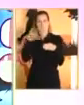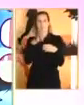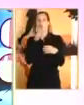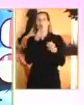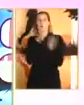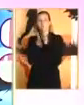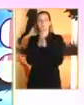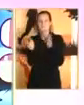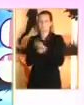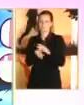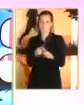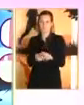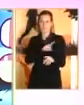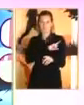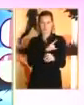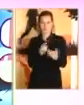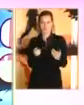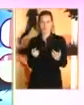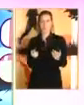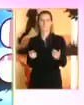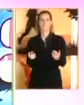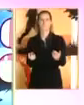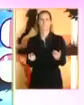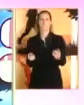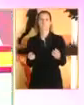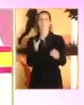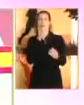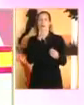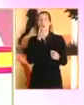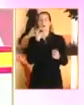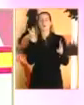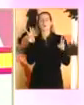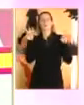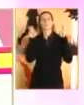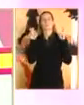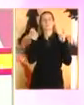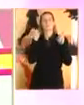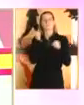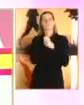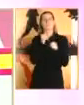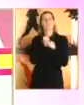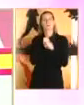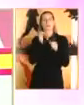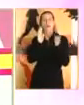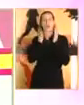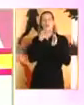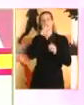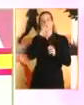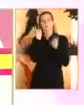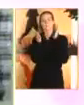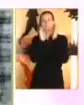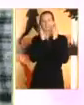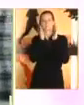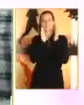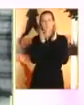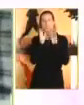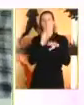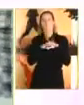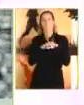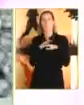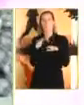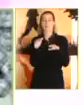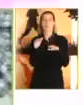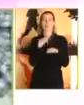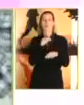traído un pequeño recipiente y vamos a trabajar con la aromaterapia, los aceites esenciales y la manera en que el olor tiene un